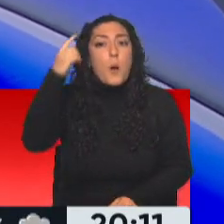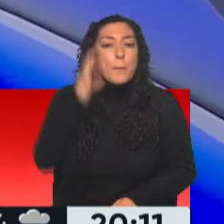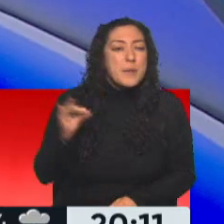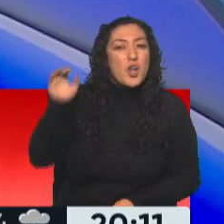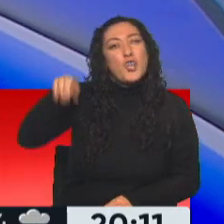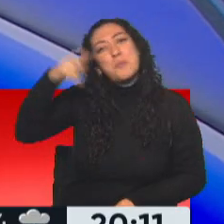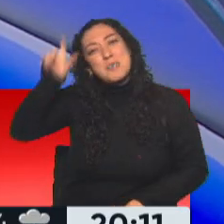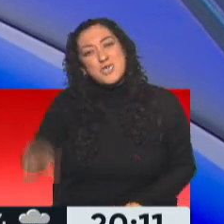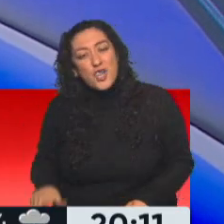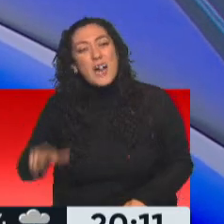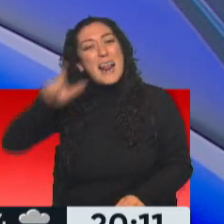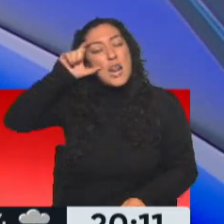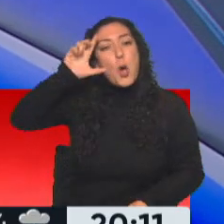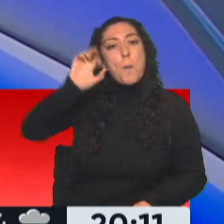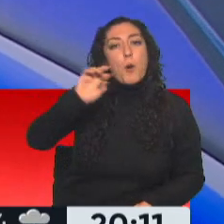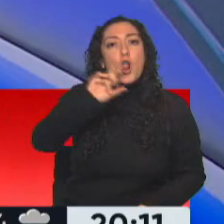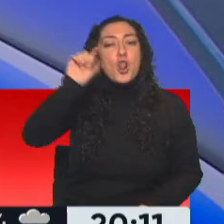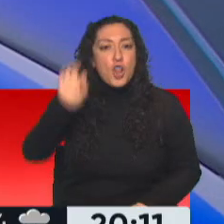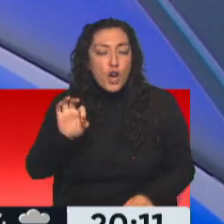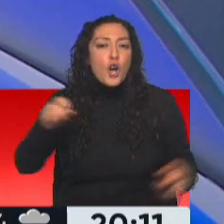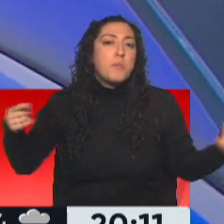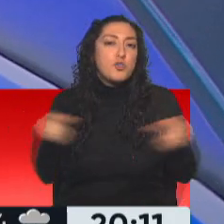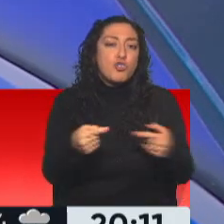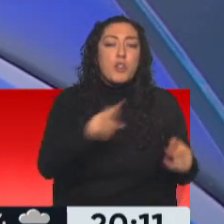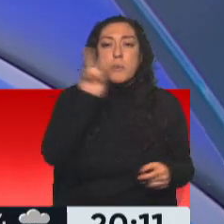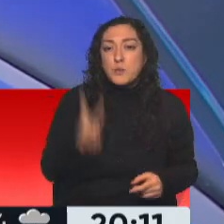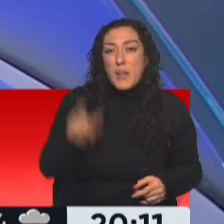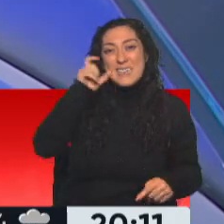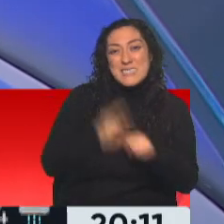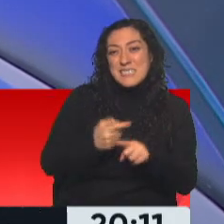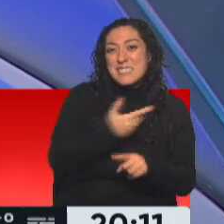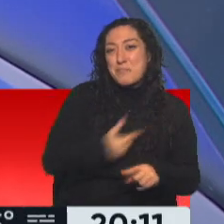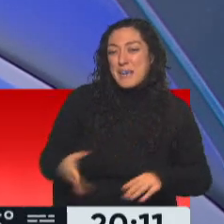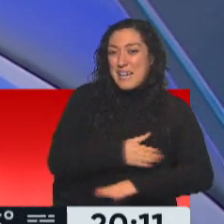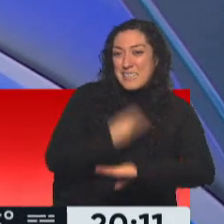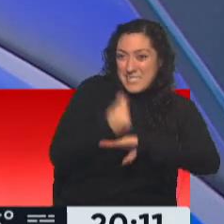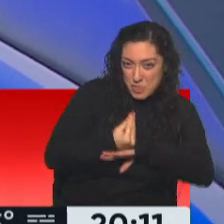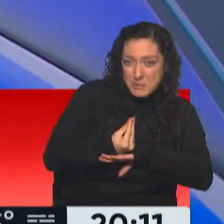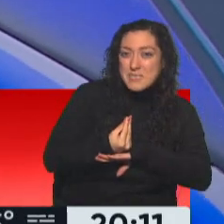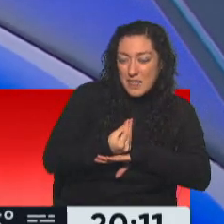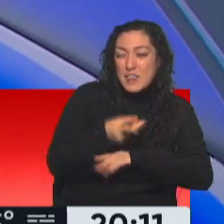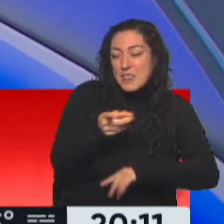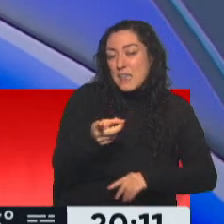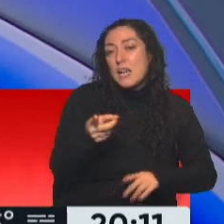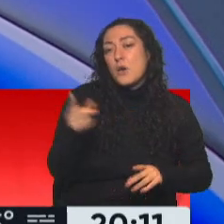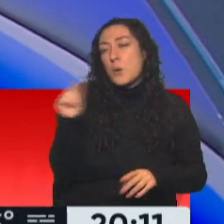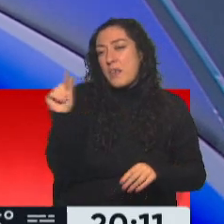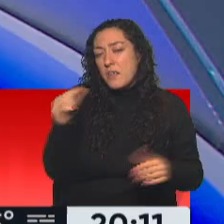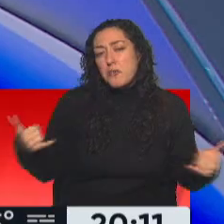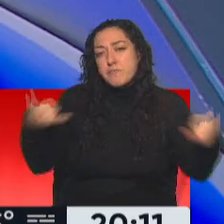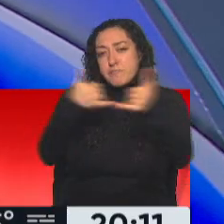ya mismo. Leopoldo López, dirigente opositor venezolano, ex candidato a presidente también. Leopoldo, gracias por estos minutos. ¿Cómo le